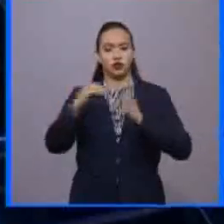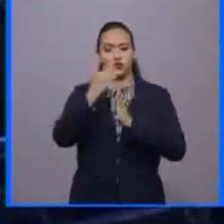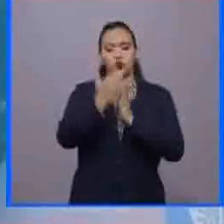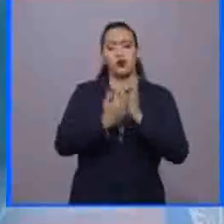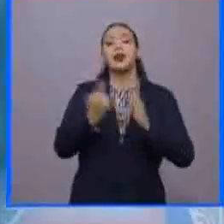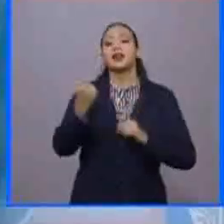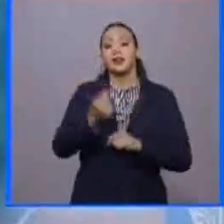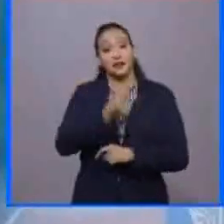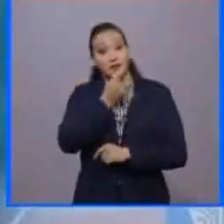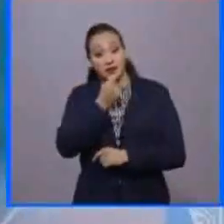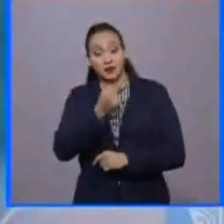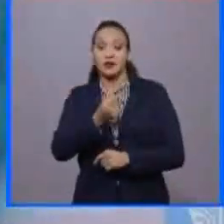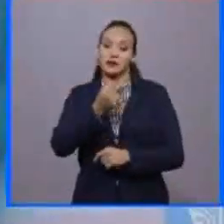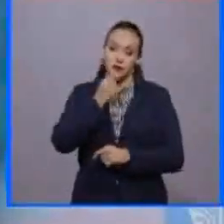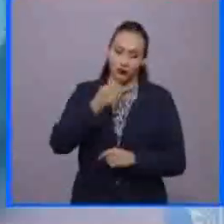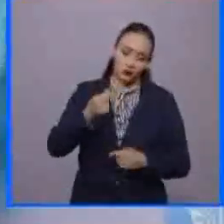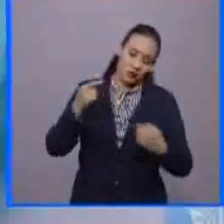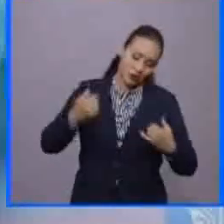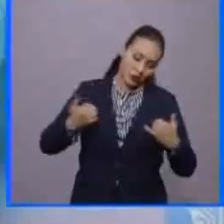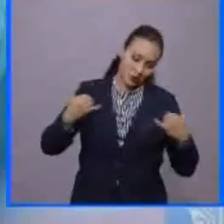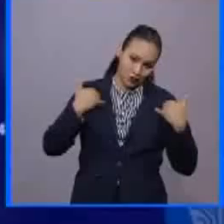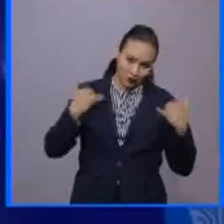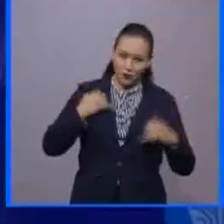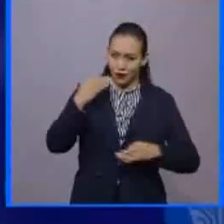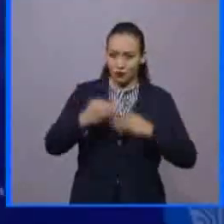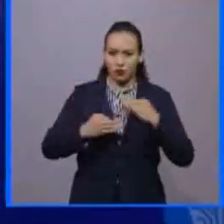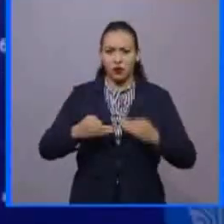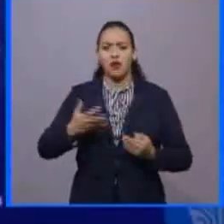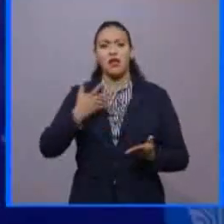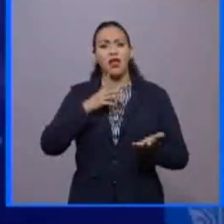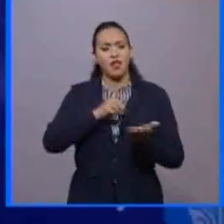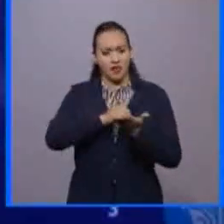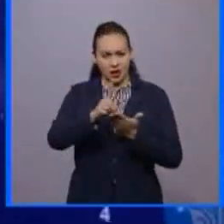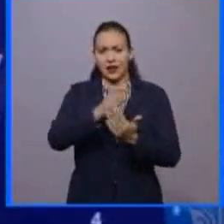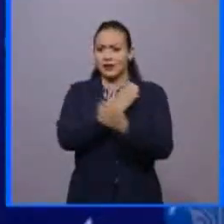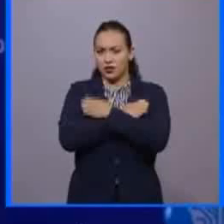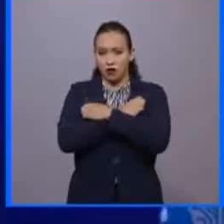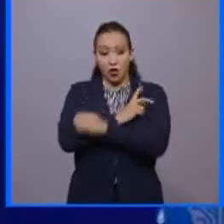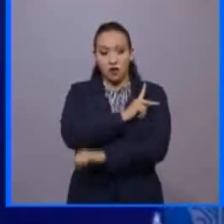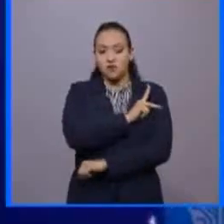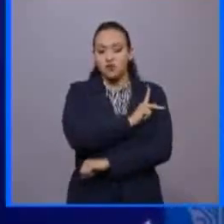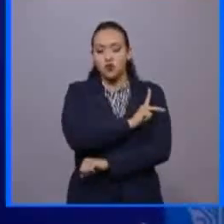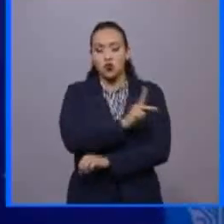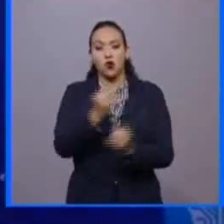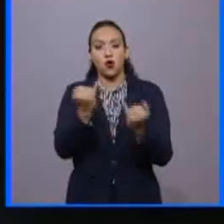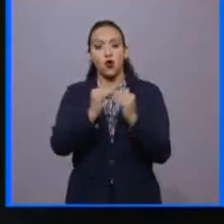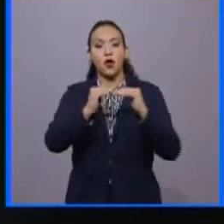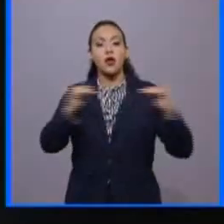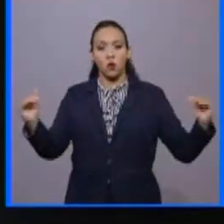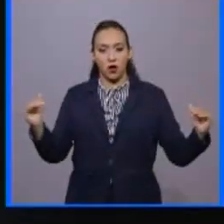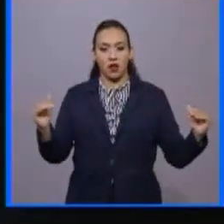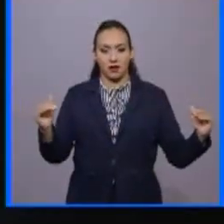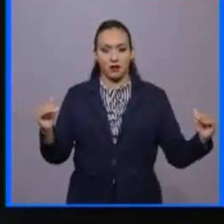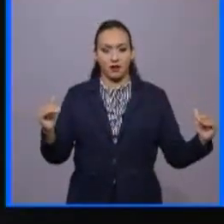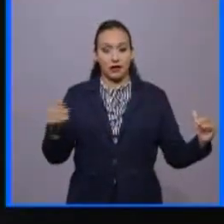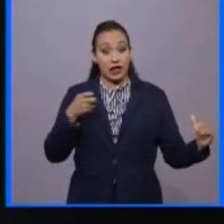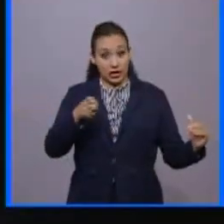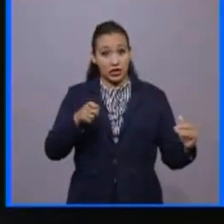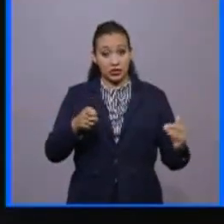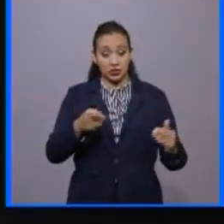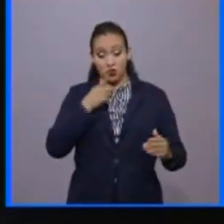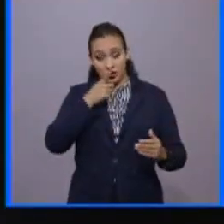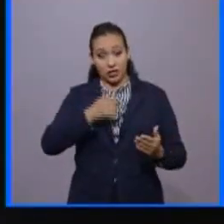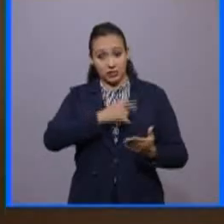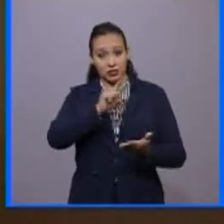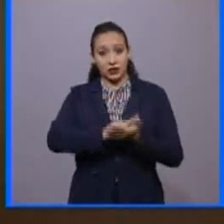que niñas, niños y adolescentes tienen derecho a la educación sin distinción y en igualdad de condiciones.